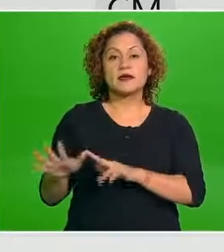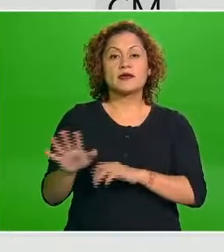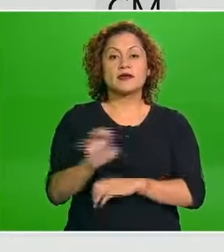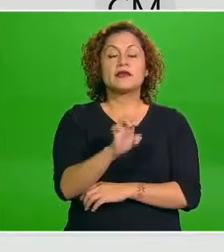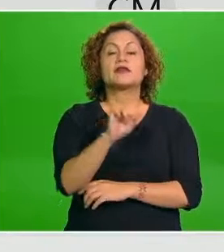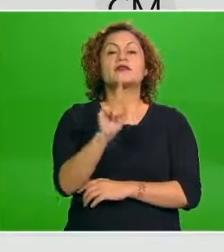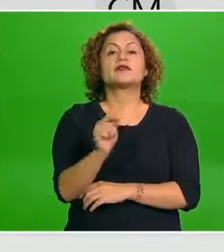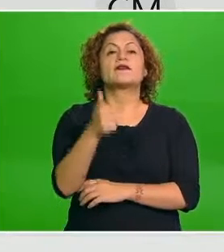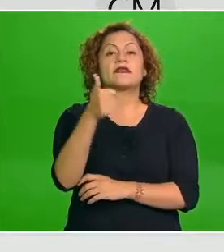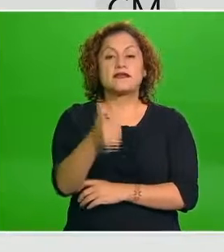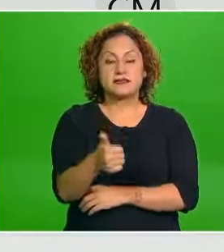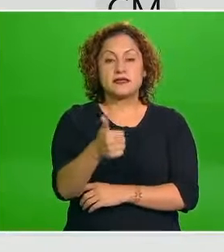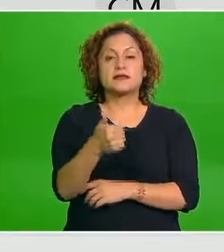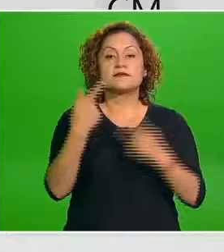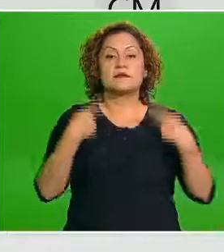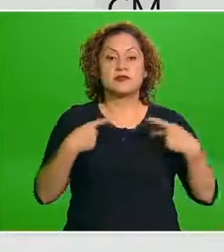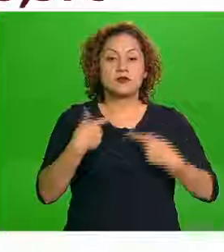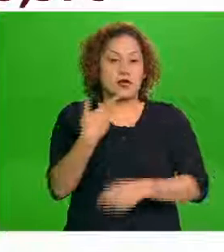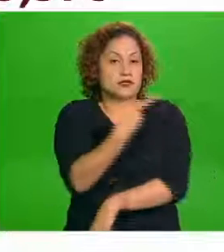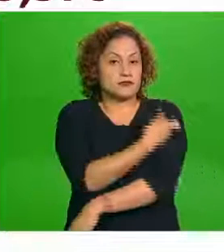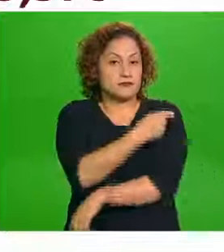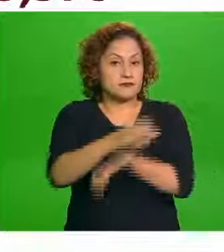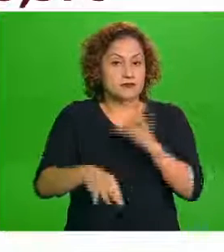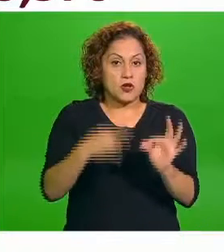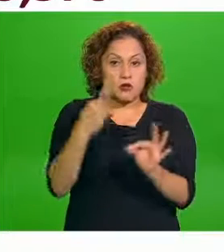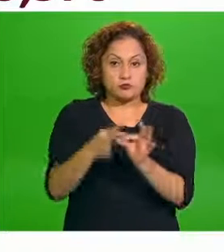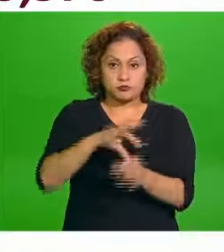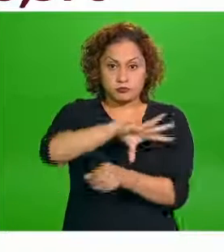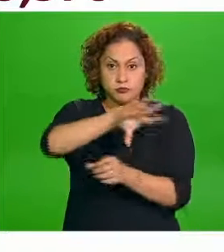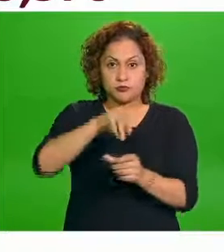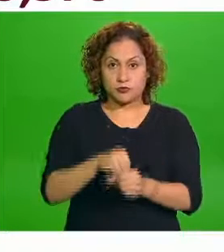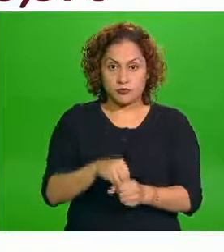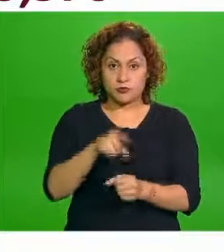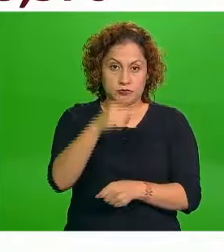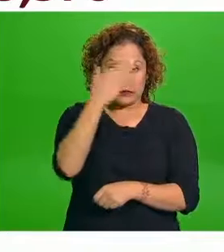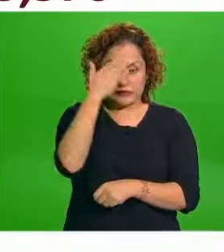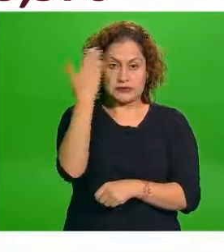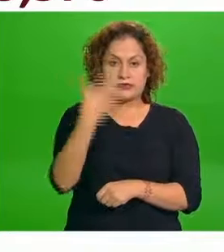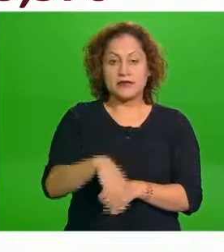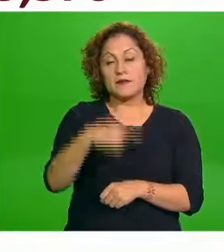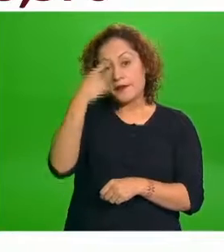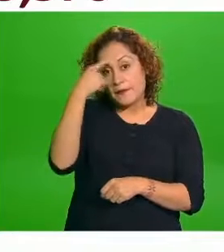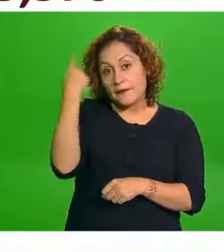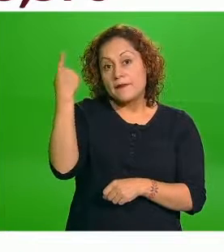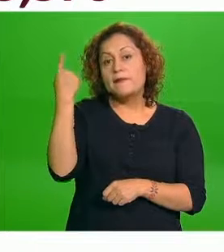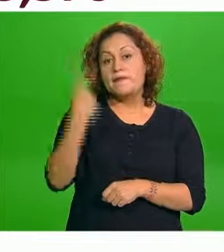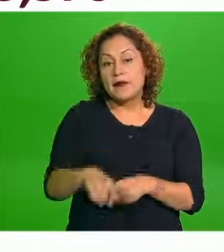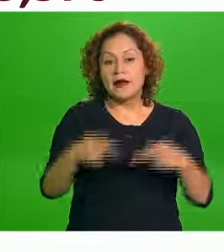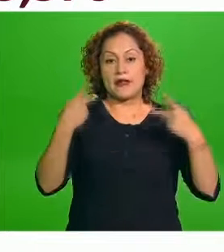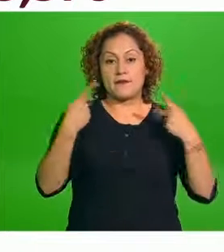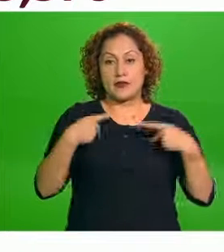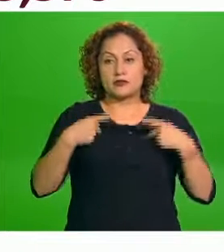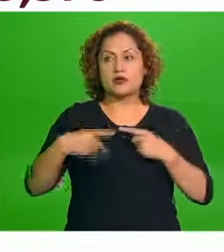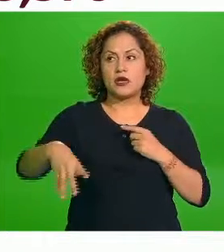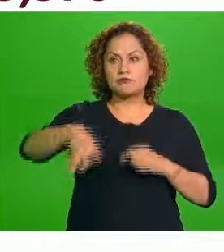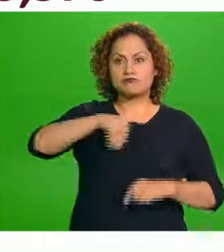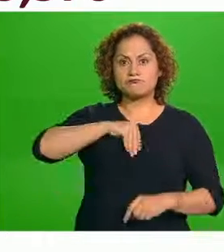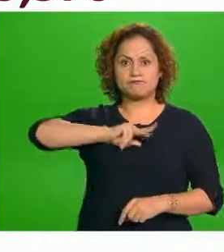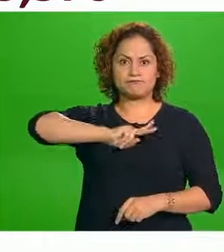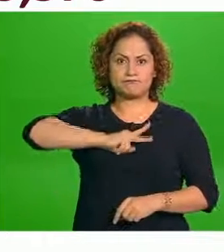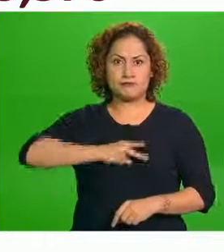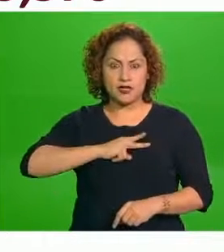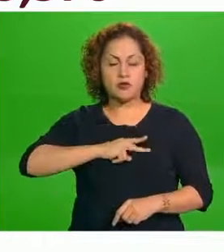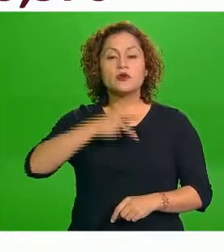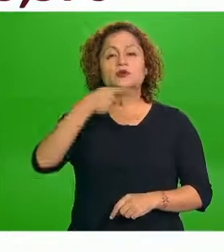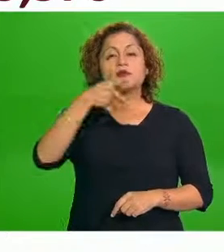9.325.576 esquemas completos de vacunación. Para la prevención, recordemos, para la prevención de casos graves por SARS-CoV-2 y no,